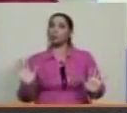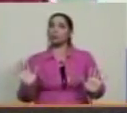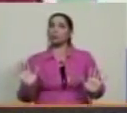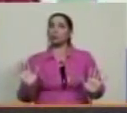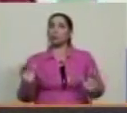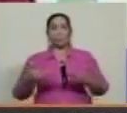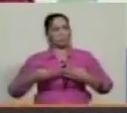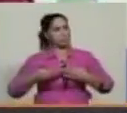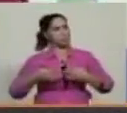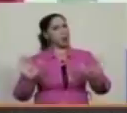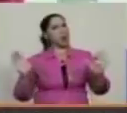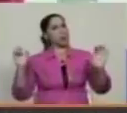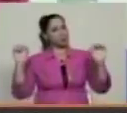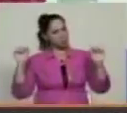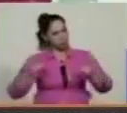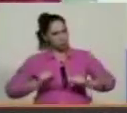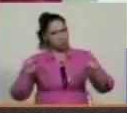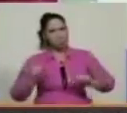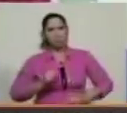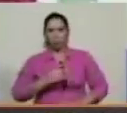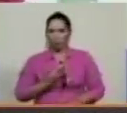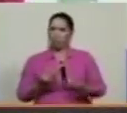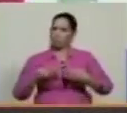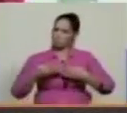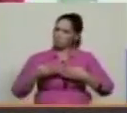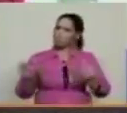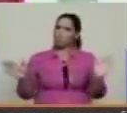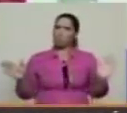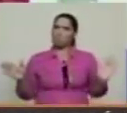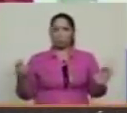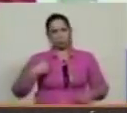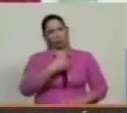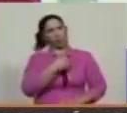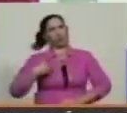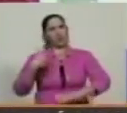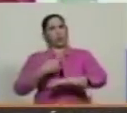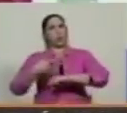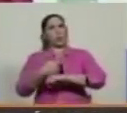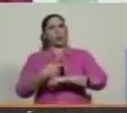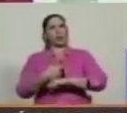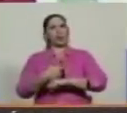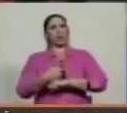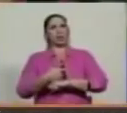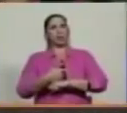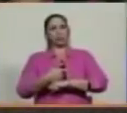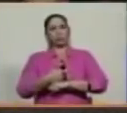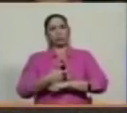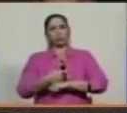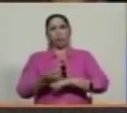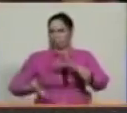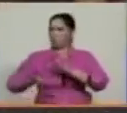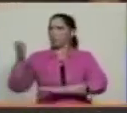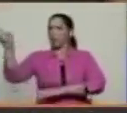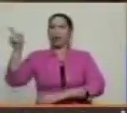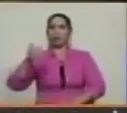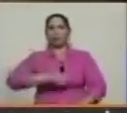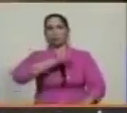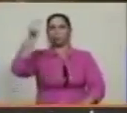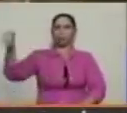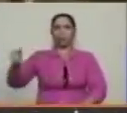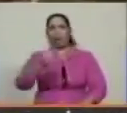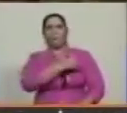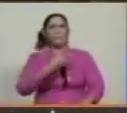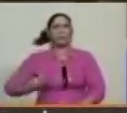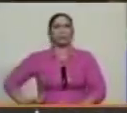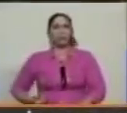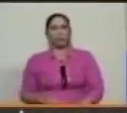Puertas abiertas, ¿vale? Puertas abiertas, no. Yo quiero ser gobierno. Ah, sí, anda de presidente, pues. Imagínate que un escuálido, no,